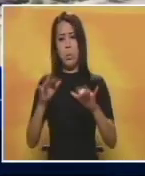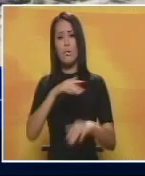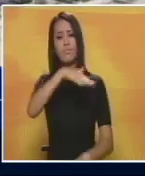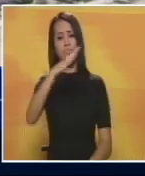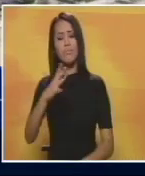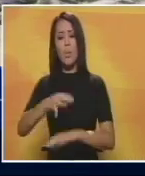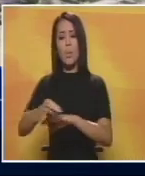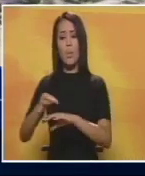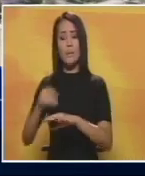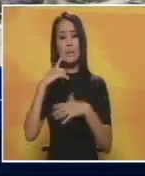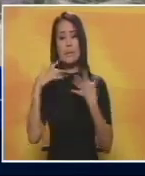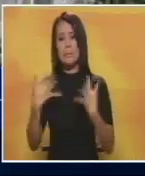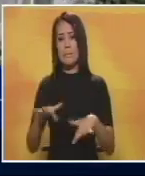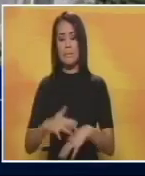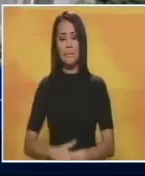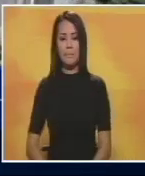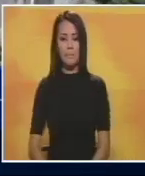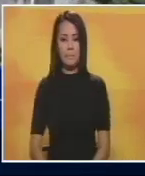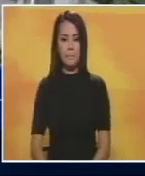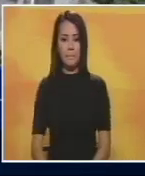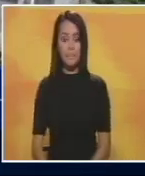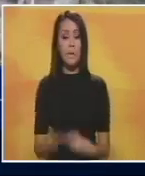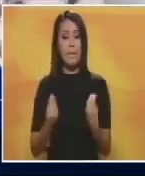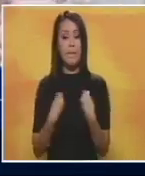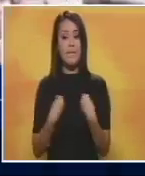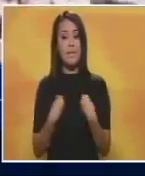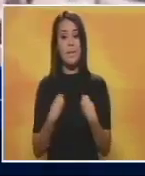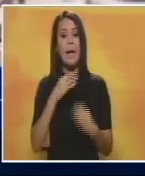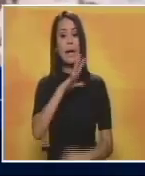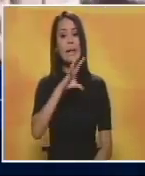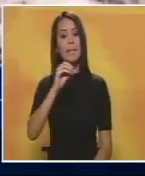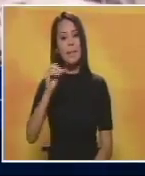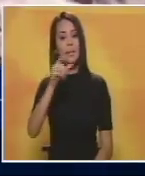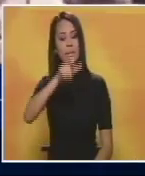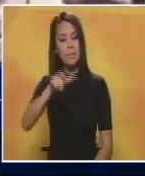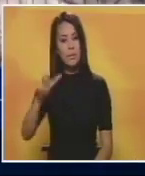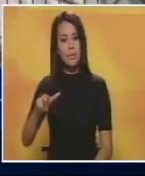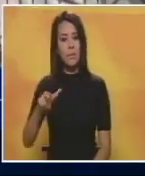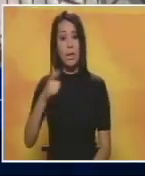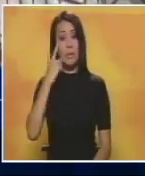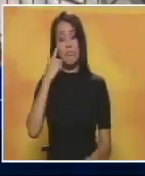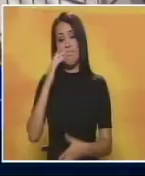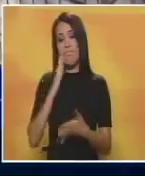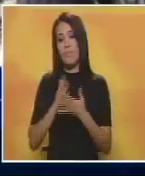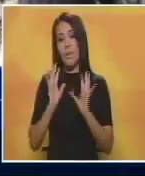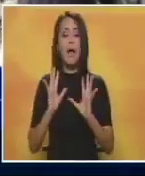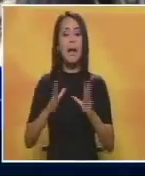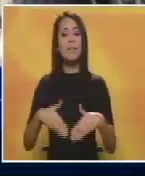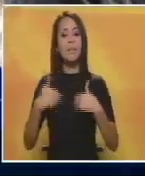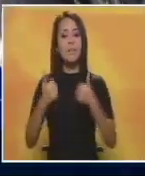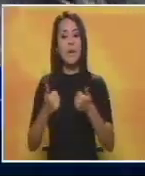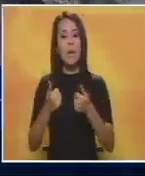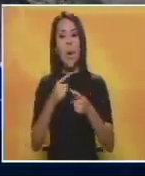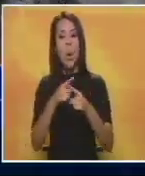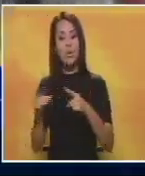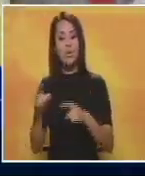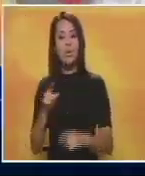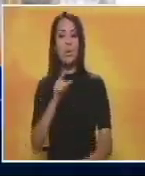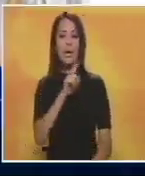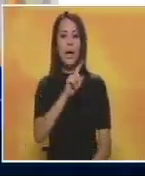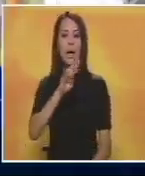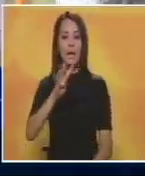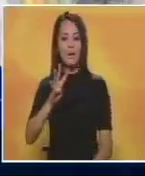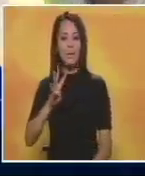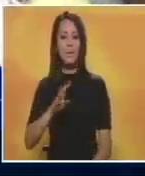sacudió la isla de Sulawesi. Allí vivían cerca de 500 personas y por el momento se han rescatado los restos de